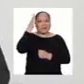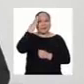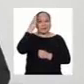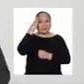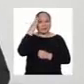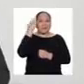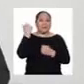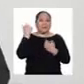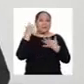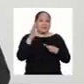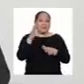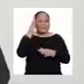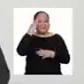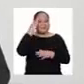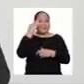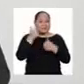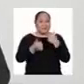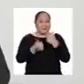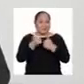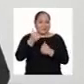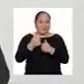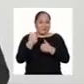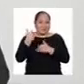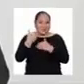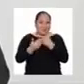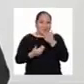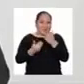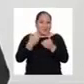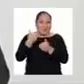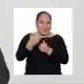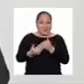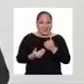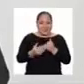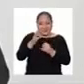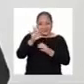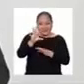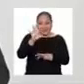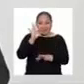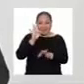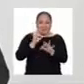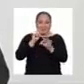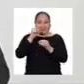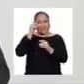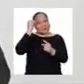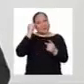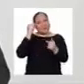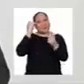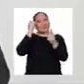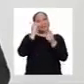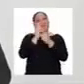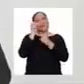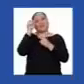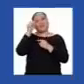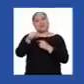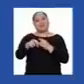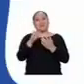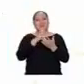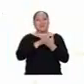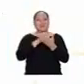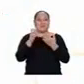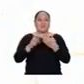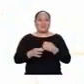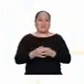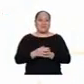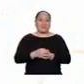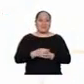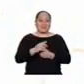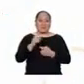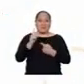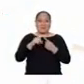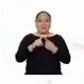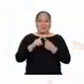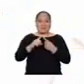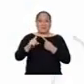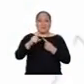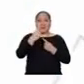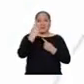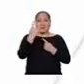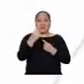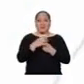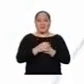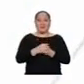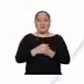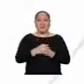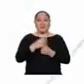Ya sé cuáles son los pasos que vamos a seguir para conseguir el propósito de este programa. El primer paso